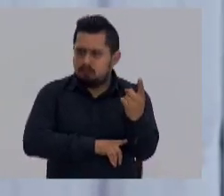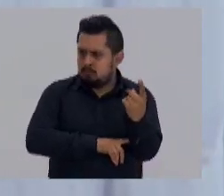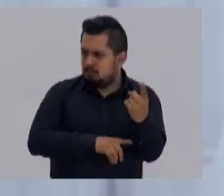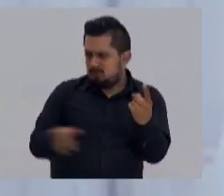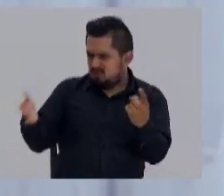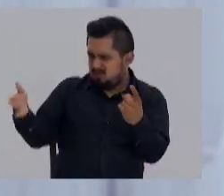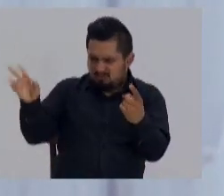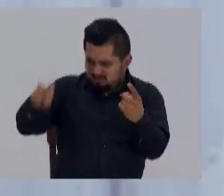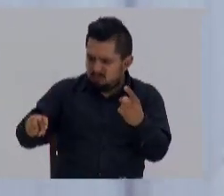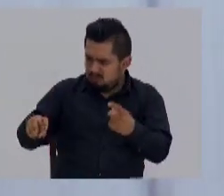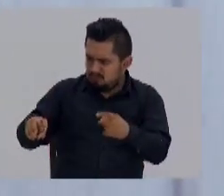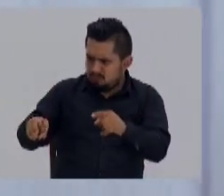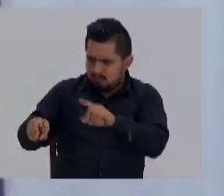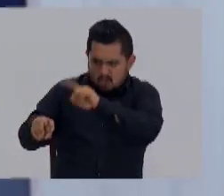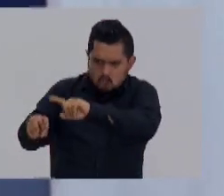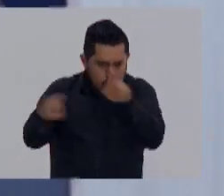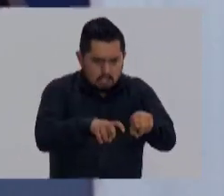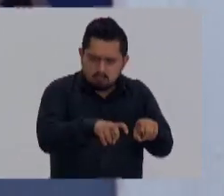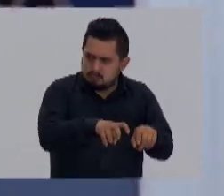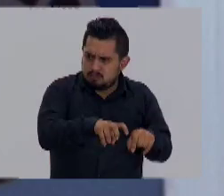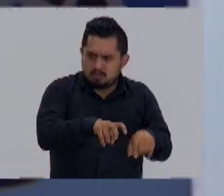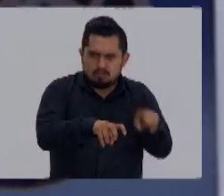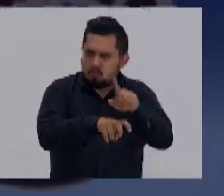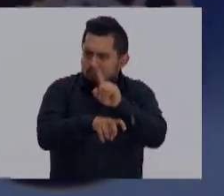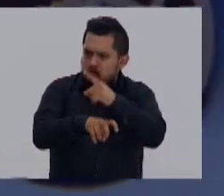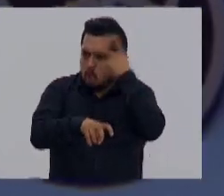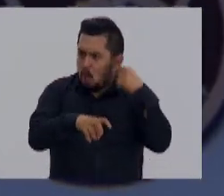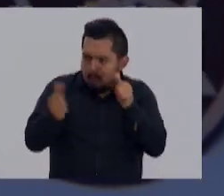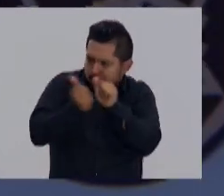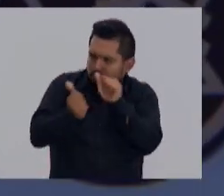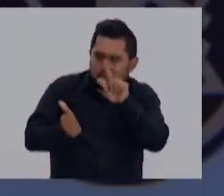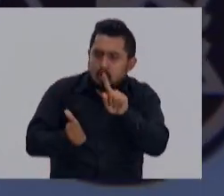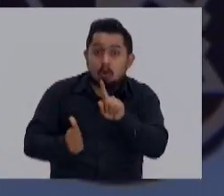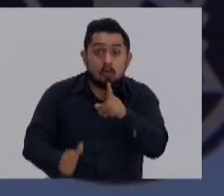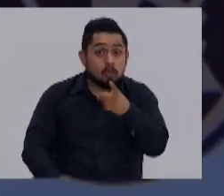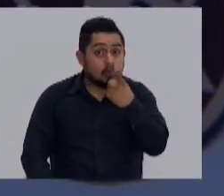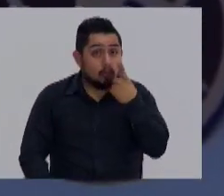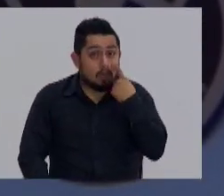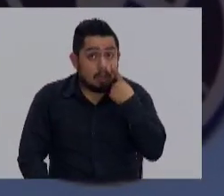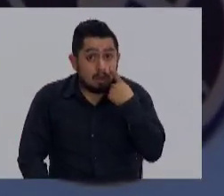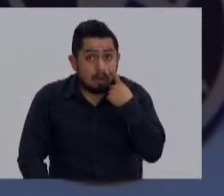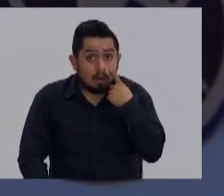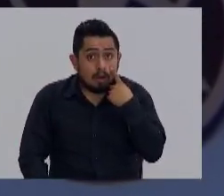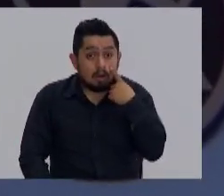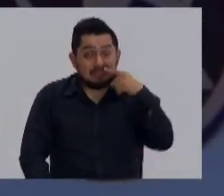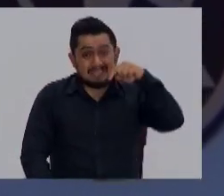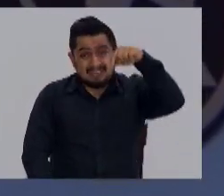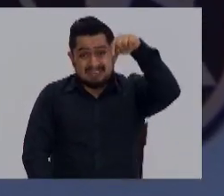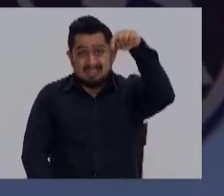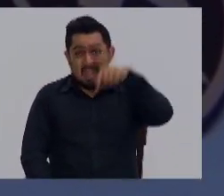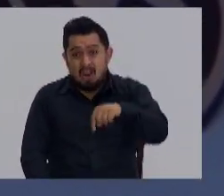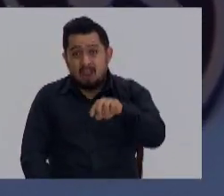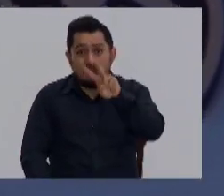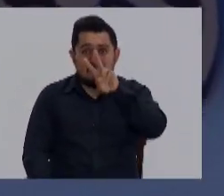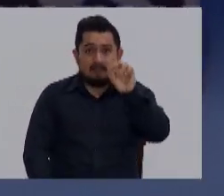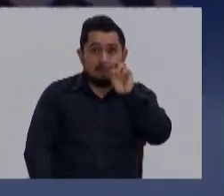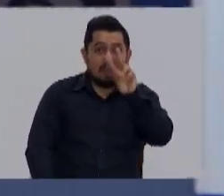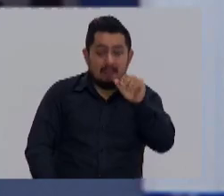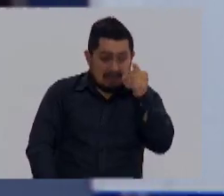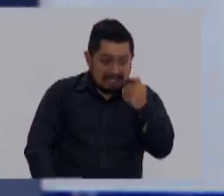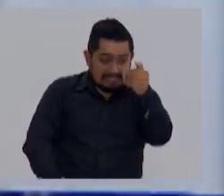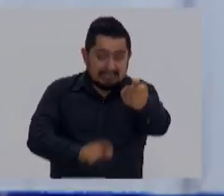Siéntese, mueva bien, no se quede con los sobres. Cuidado. En este